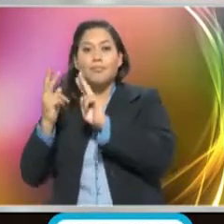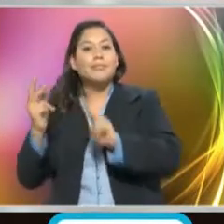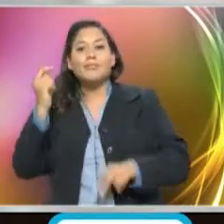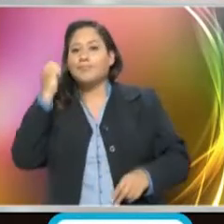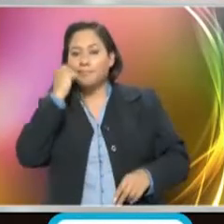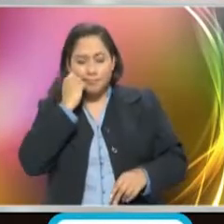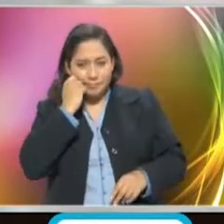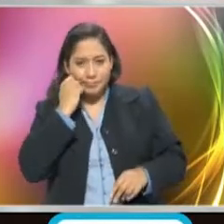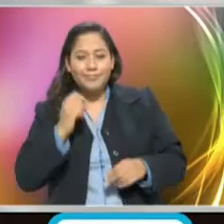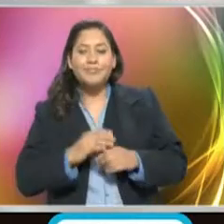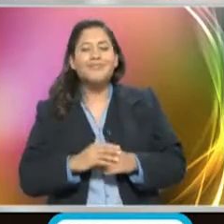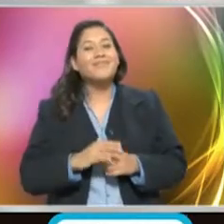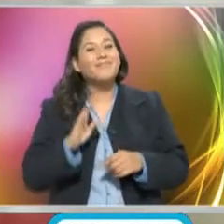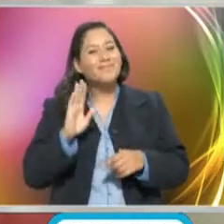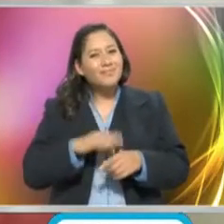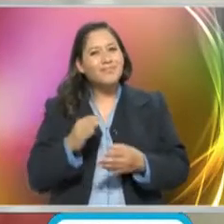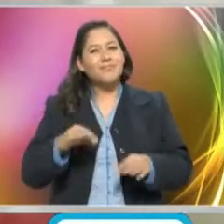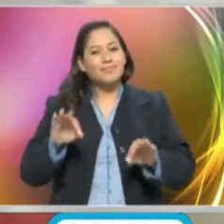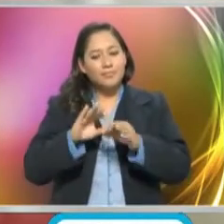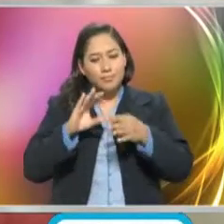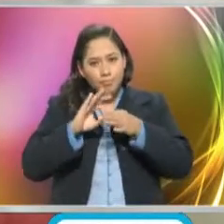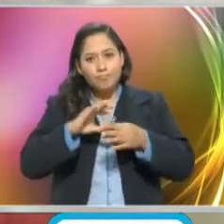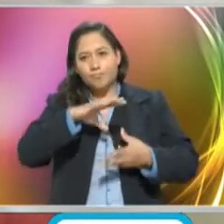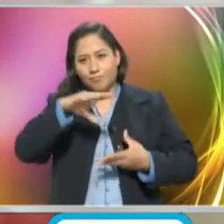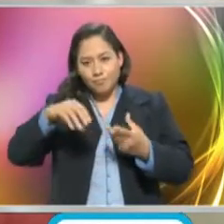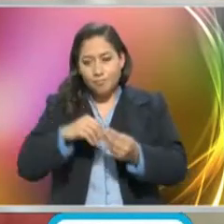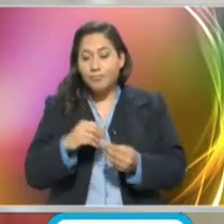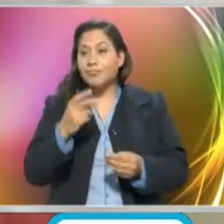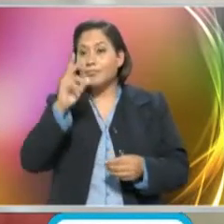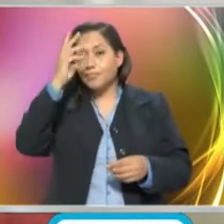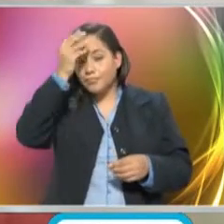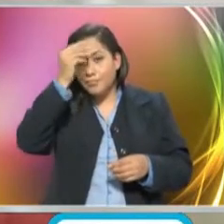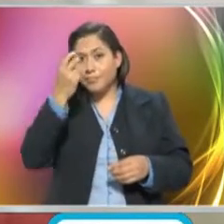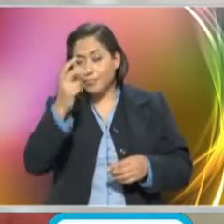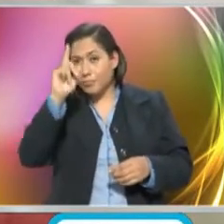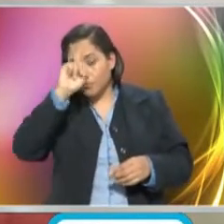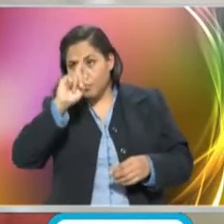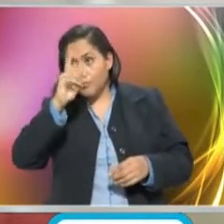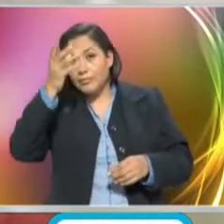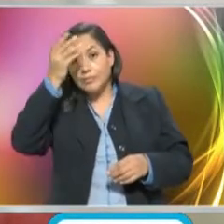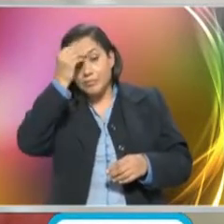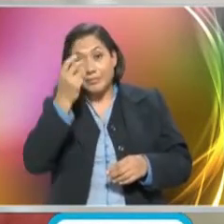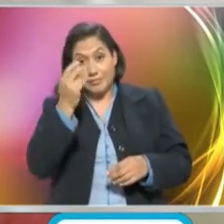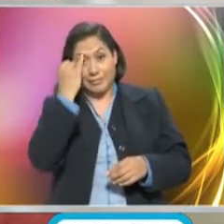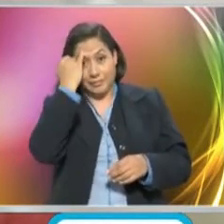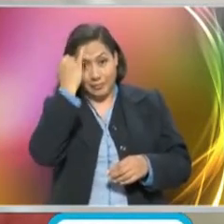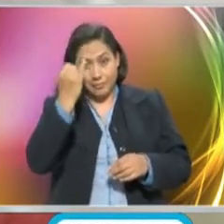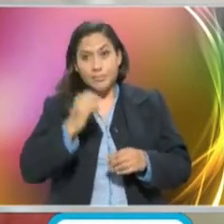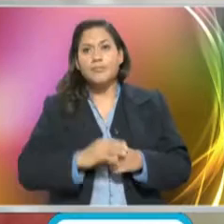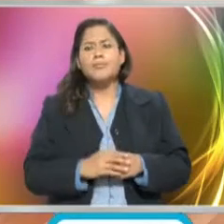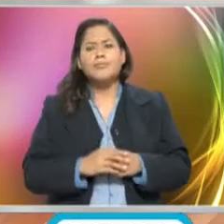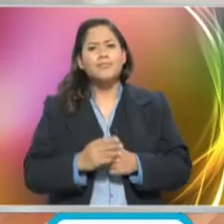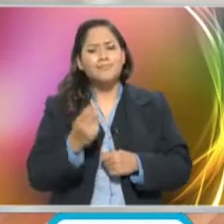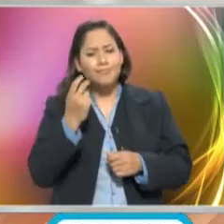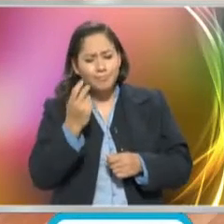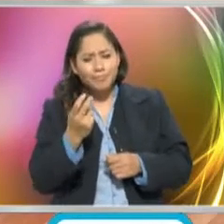¿no? El chiste es convivir y aprender esos tips y aprender esas ideas,